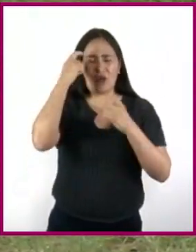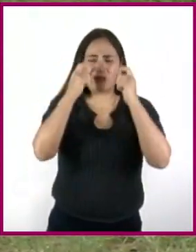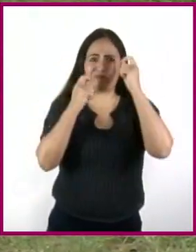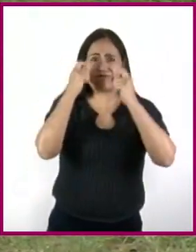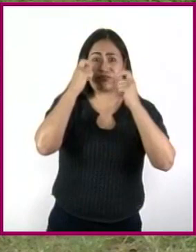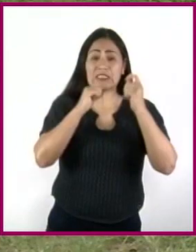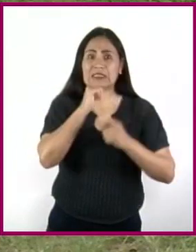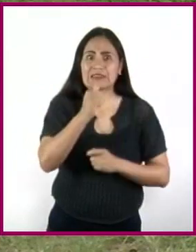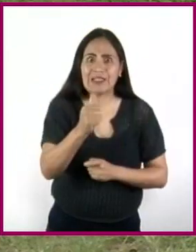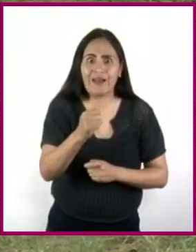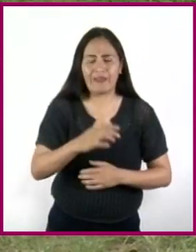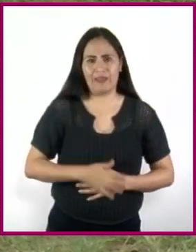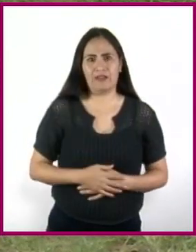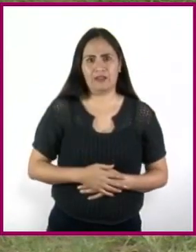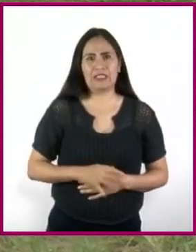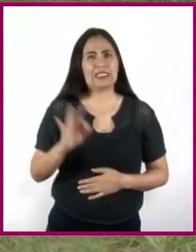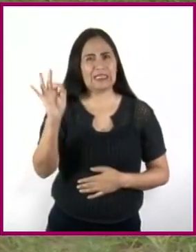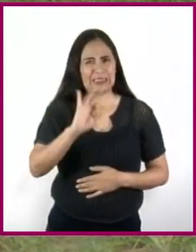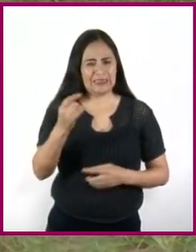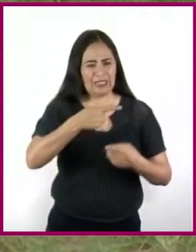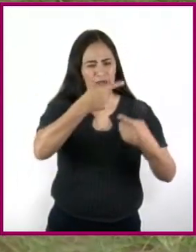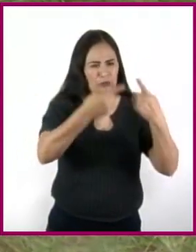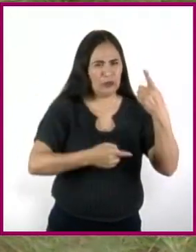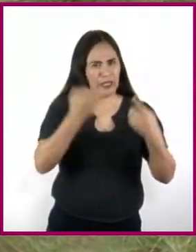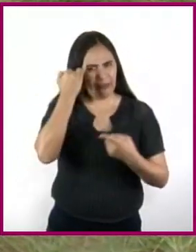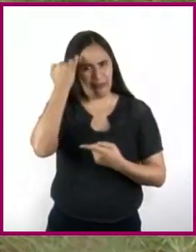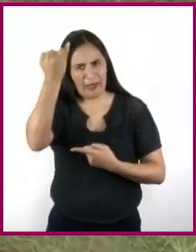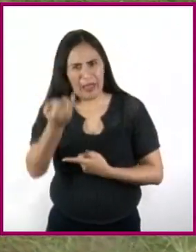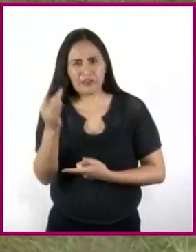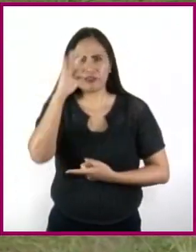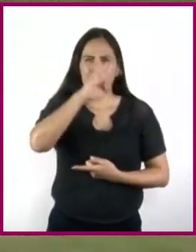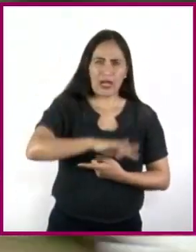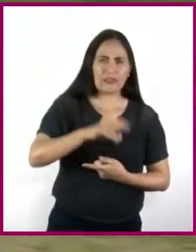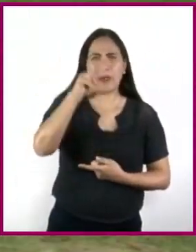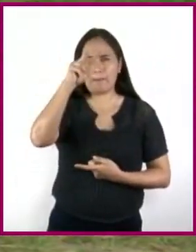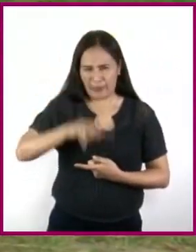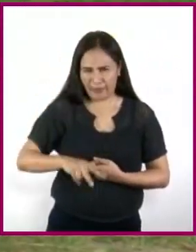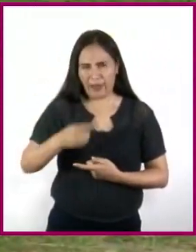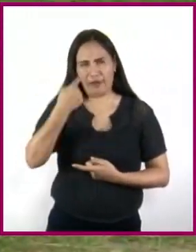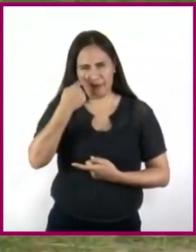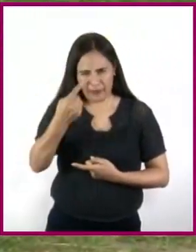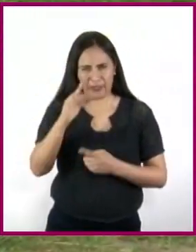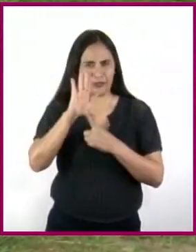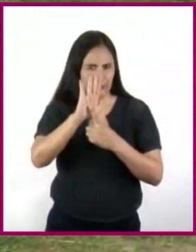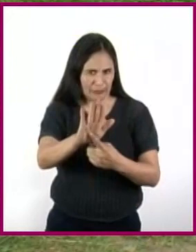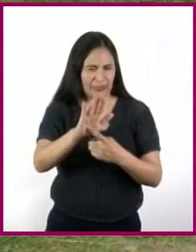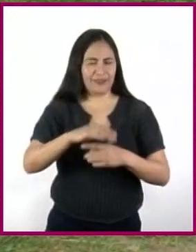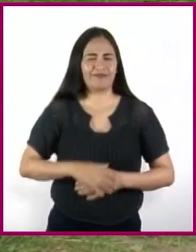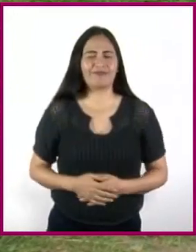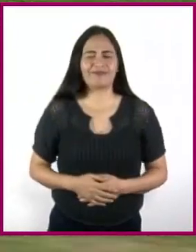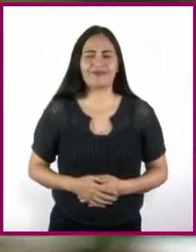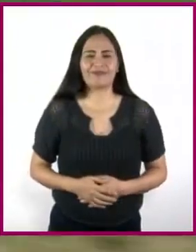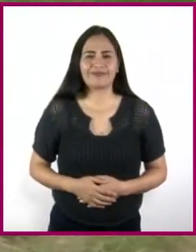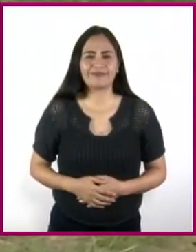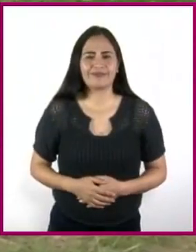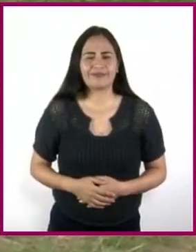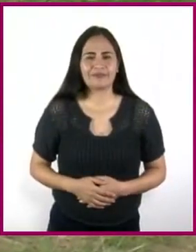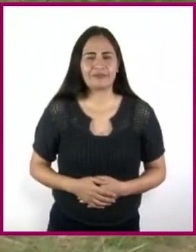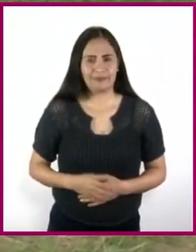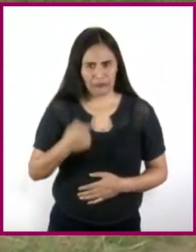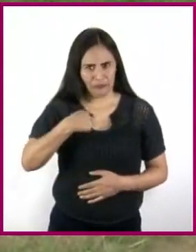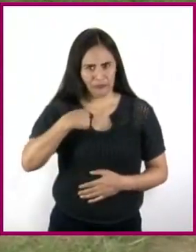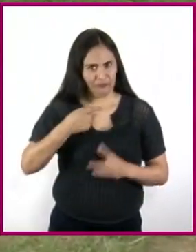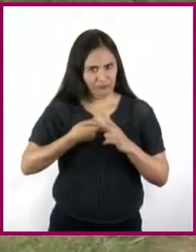si afirmamos o desmentimos algunos de los mitos más comunes sobre los mosquitos? ¡Qué buena idea! ¡Viene!